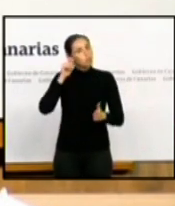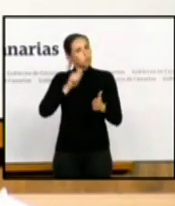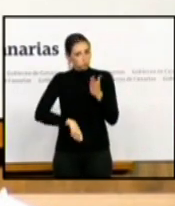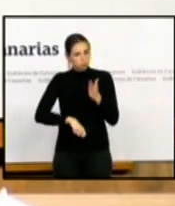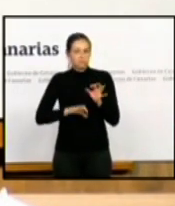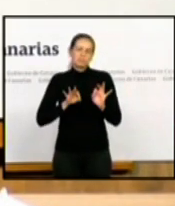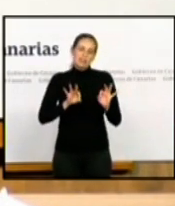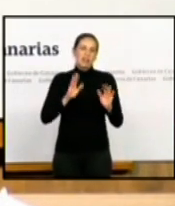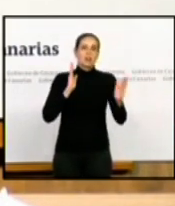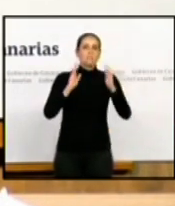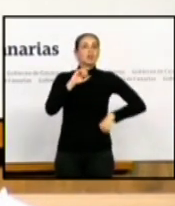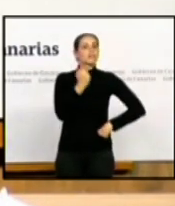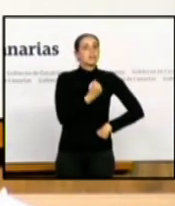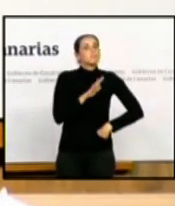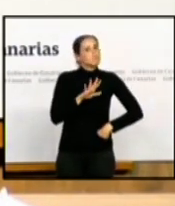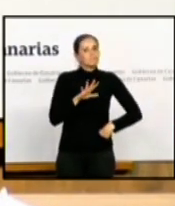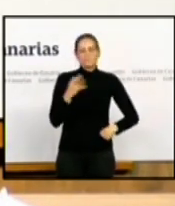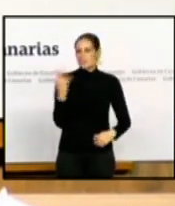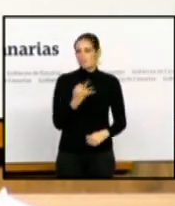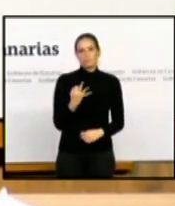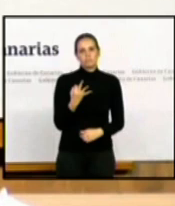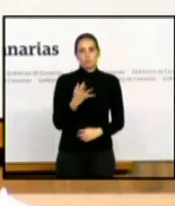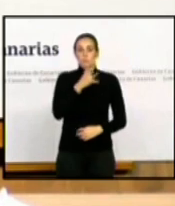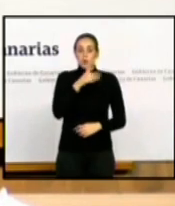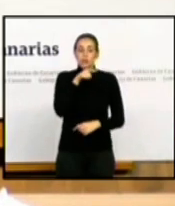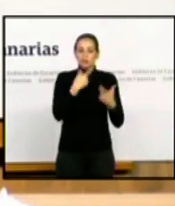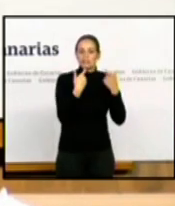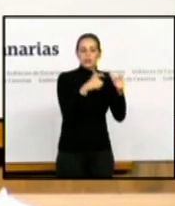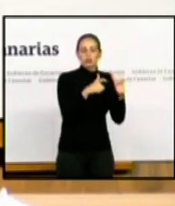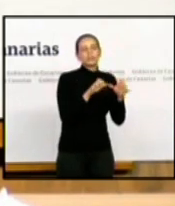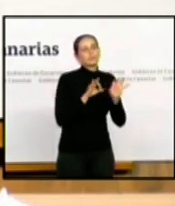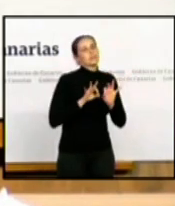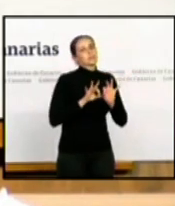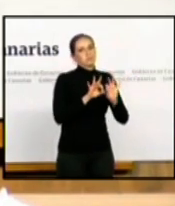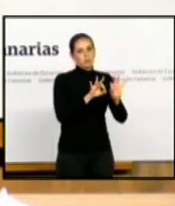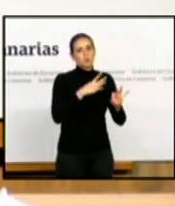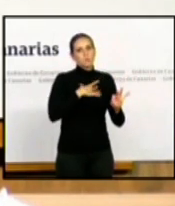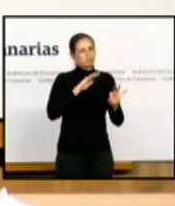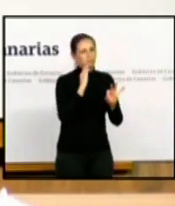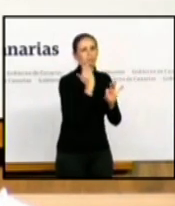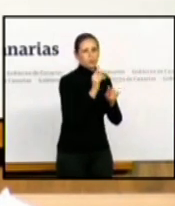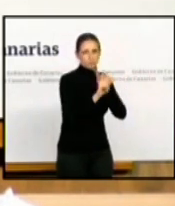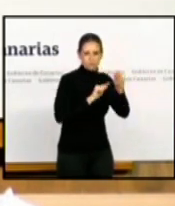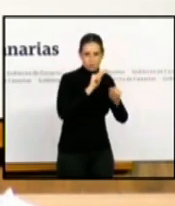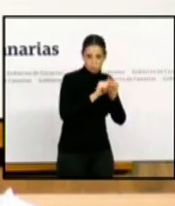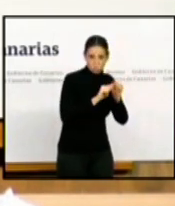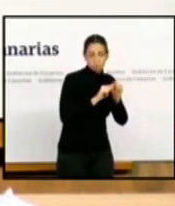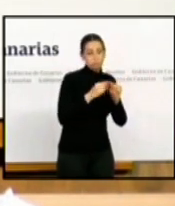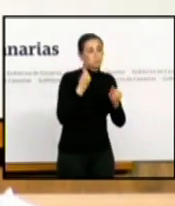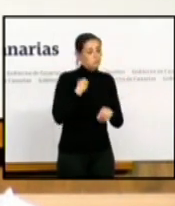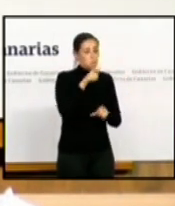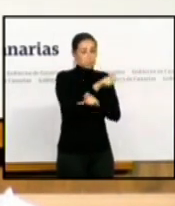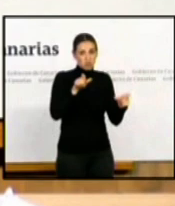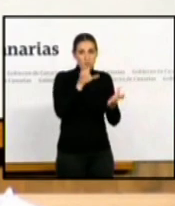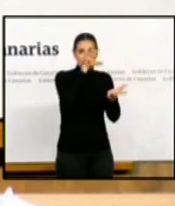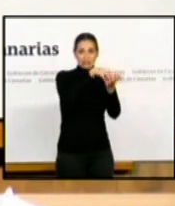navideñas, pero absolutamente necesaria porque estamos hablando de un sector especialmente vulnerable, el que está en las residencias de